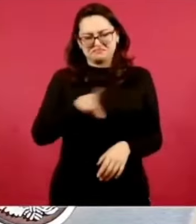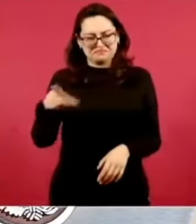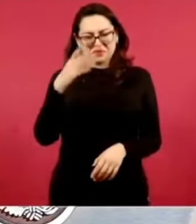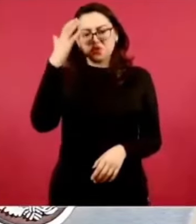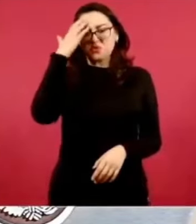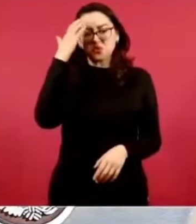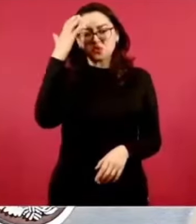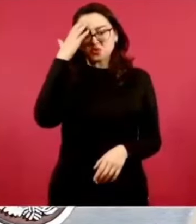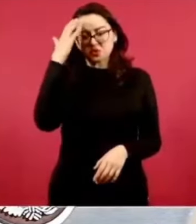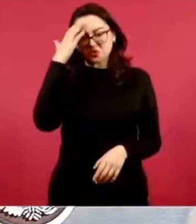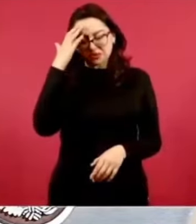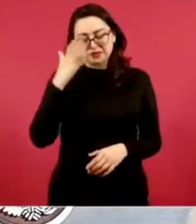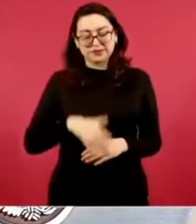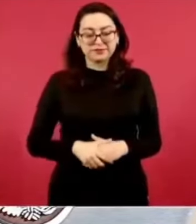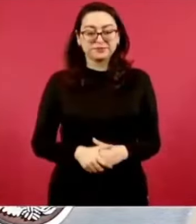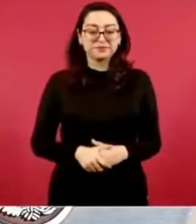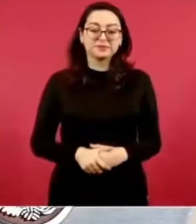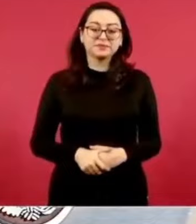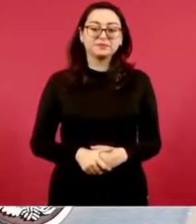va a haber la oportunidad,